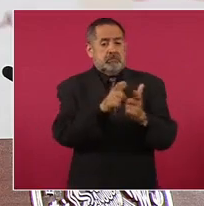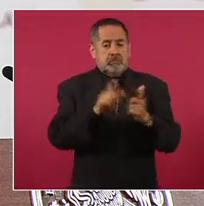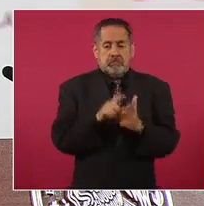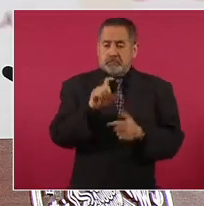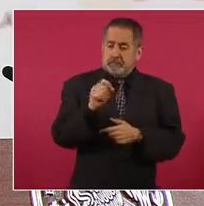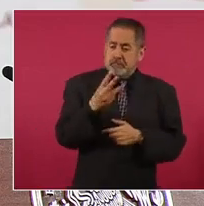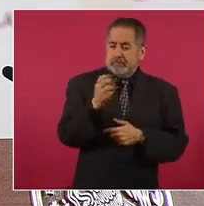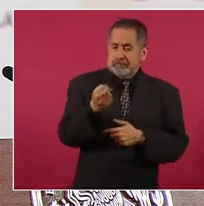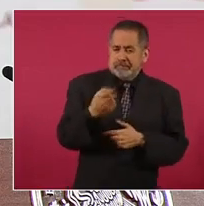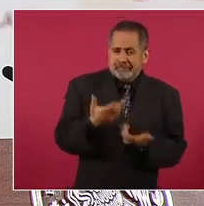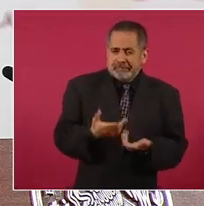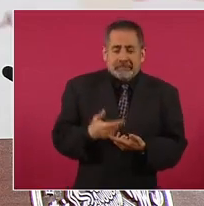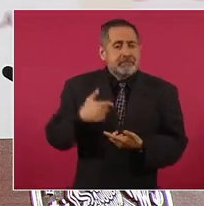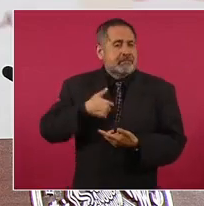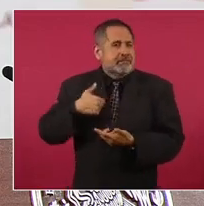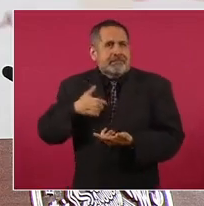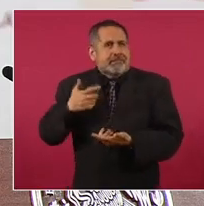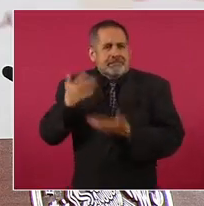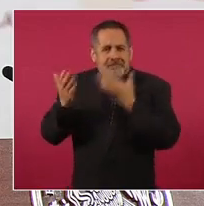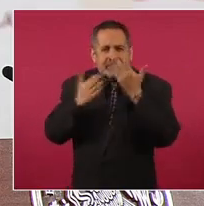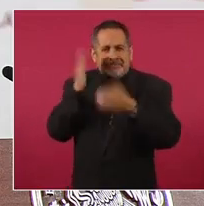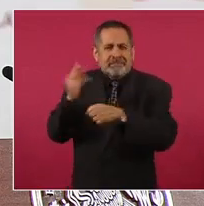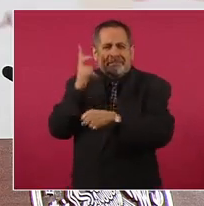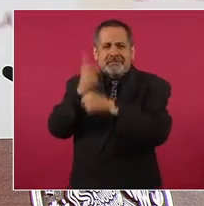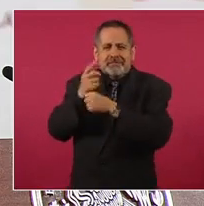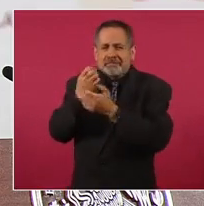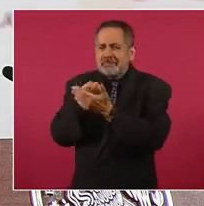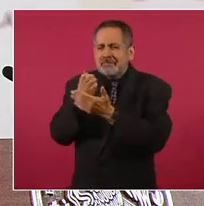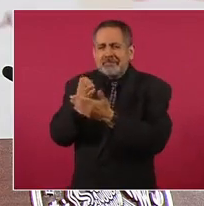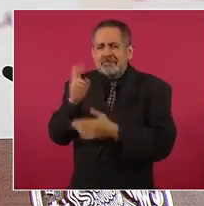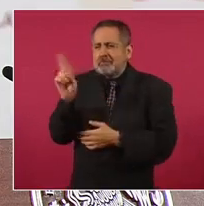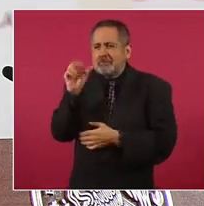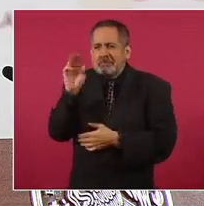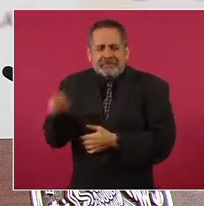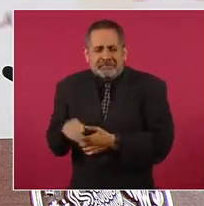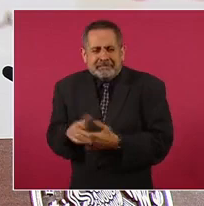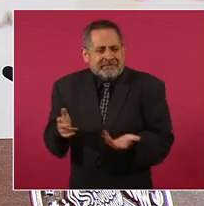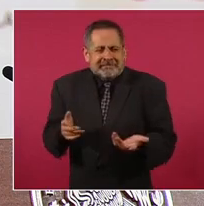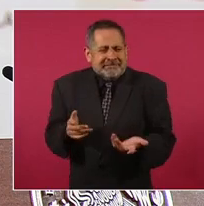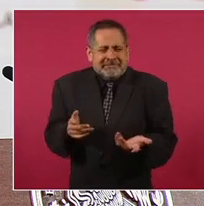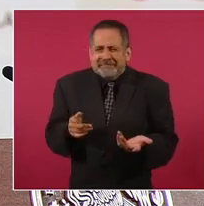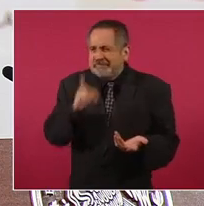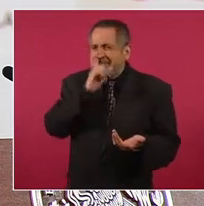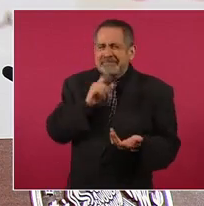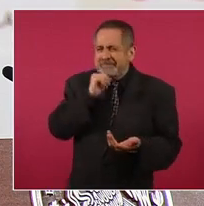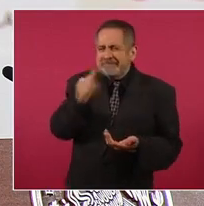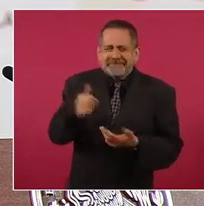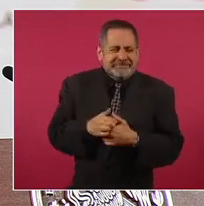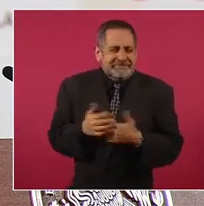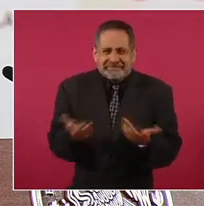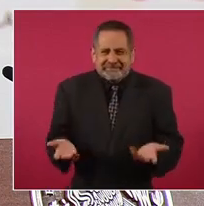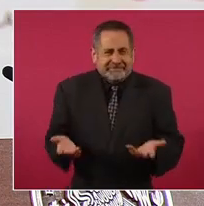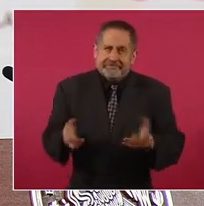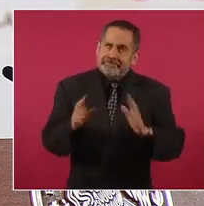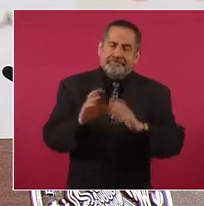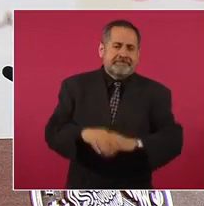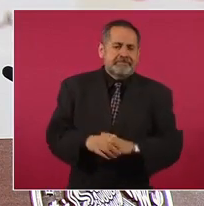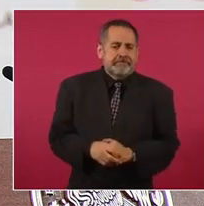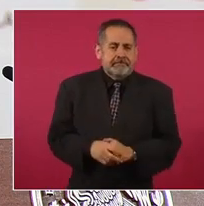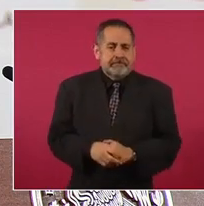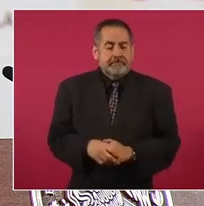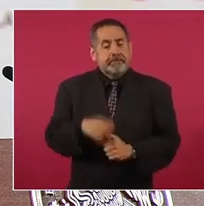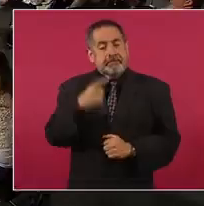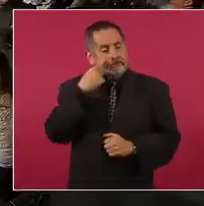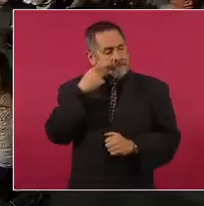yo estaba estudiando en la Facultad de Economía de la UNAM. No se tiene por qué mentir tanto. Pero miren, primero